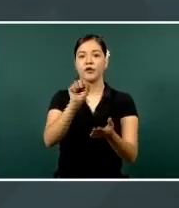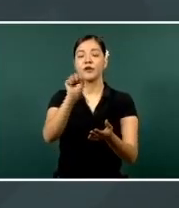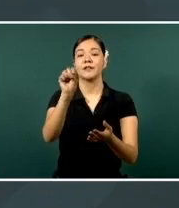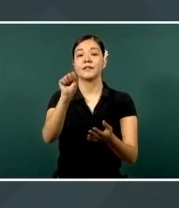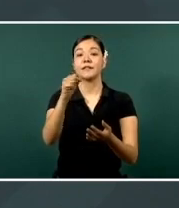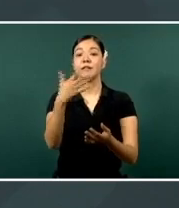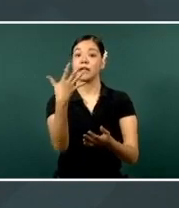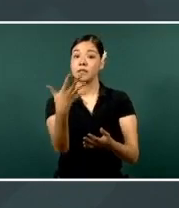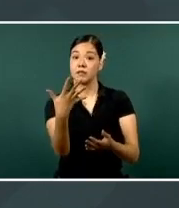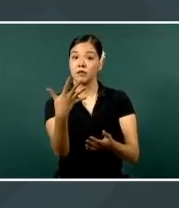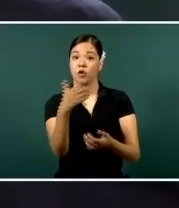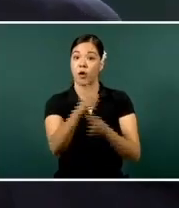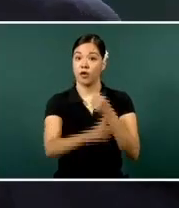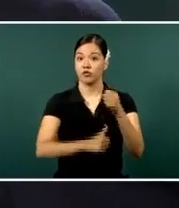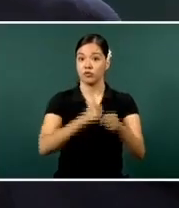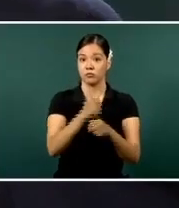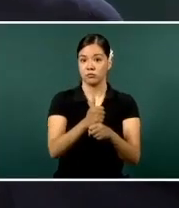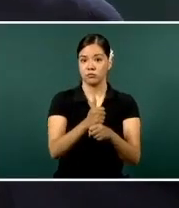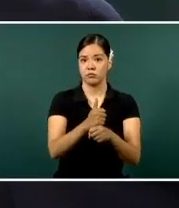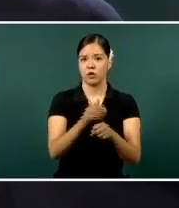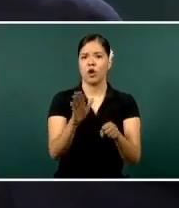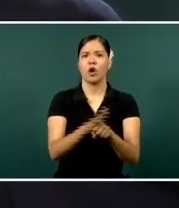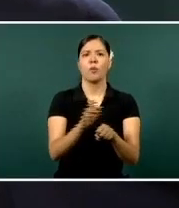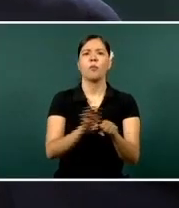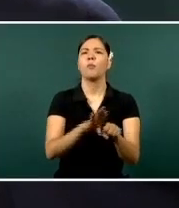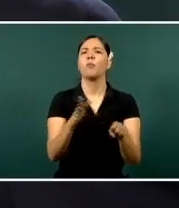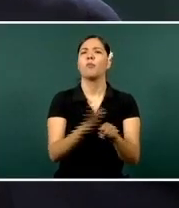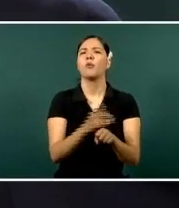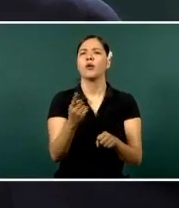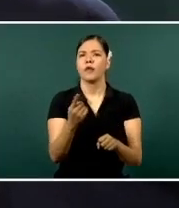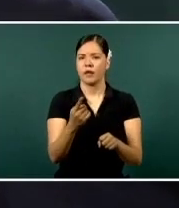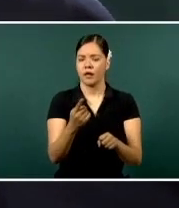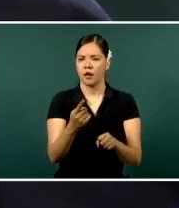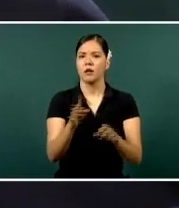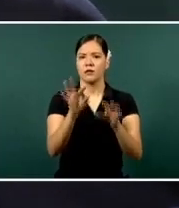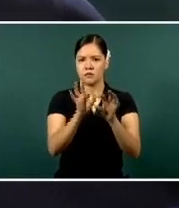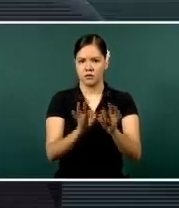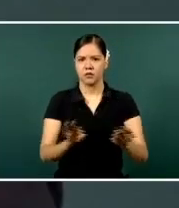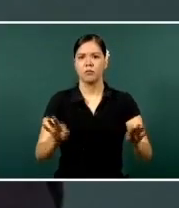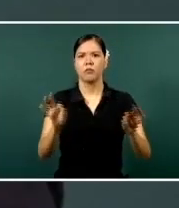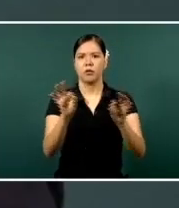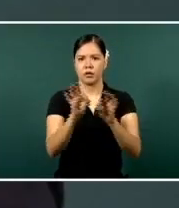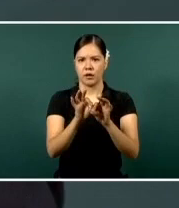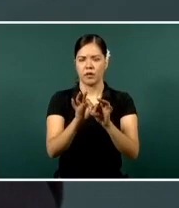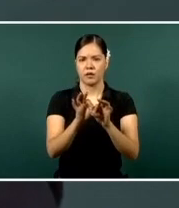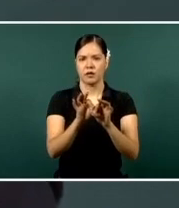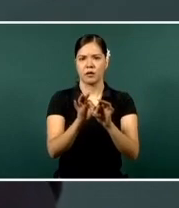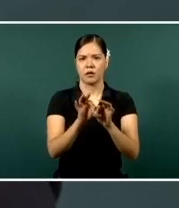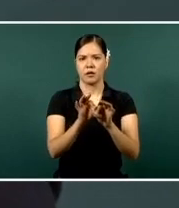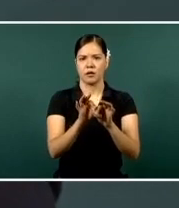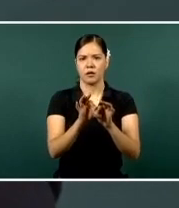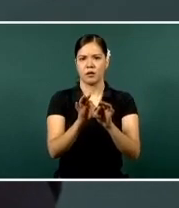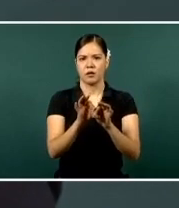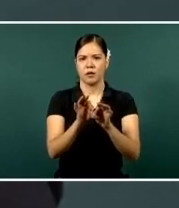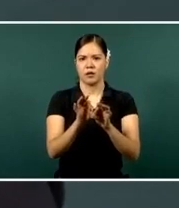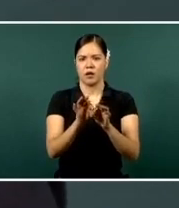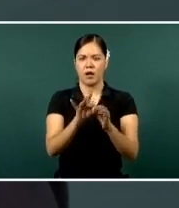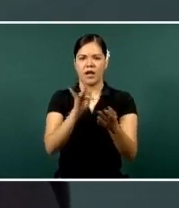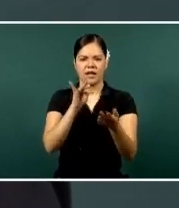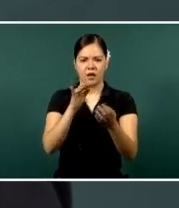haber trato igual entre desiguales. La justicia es darle